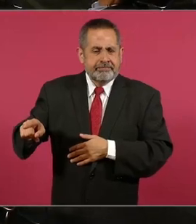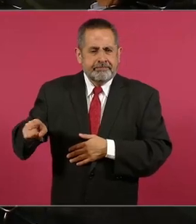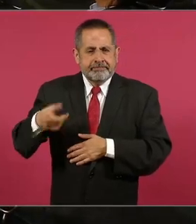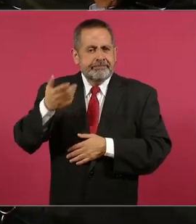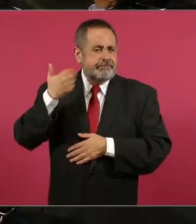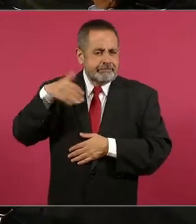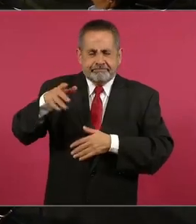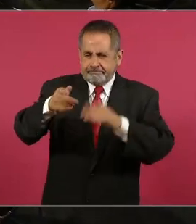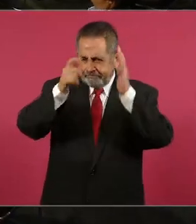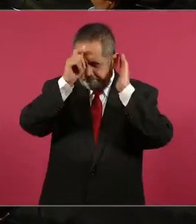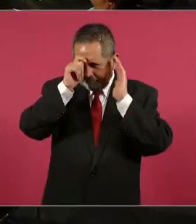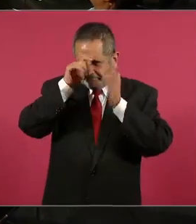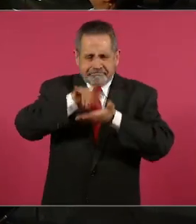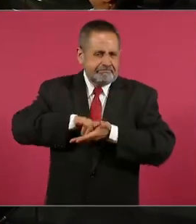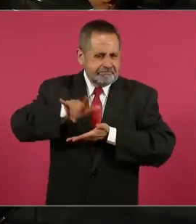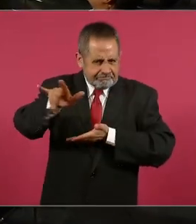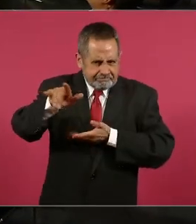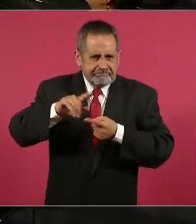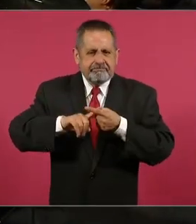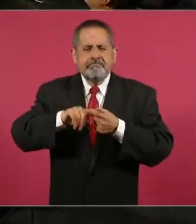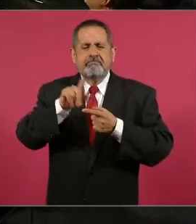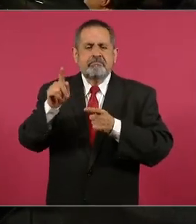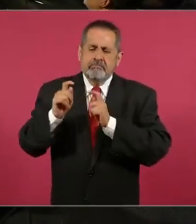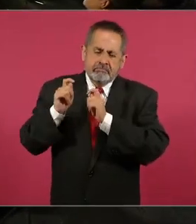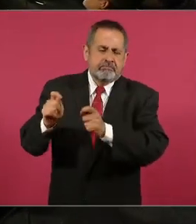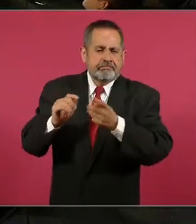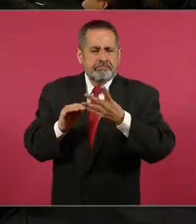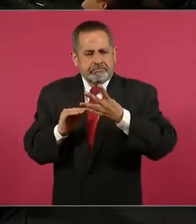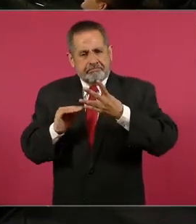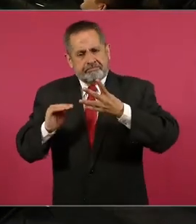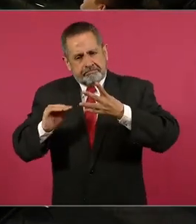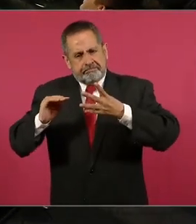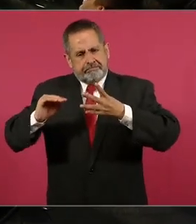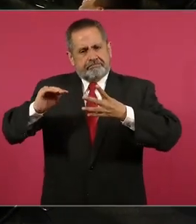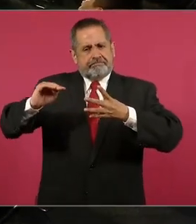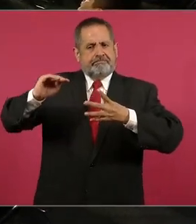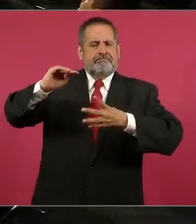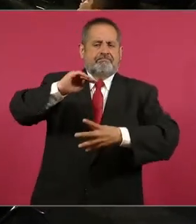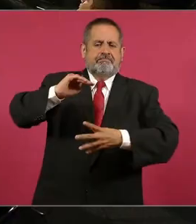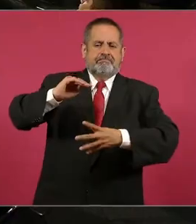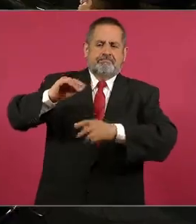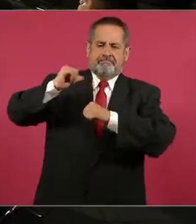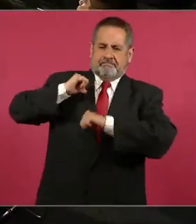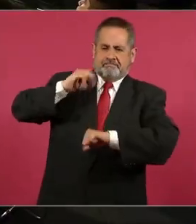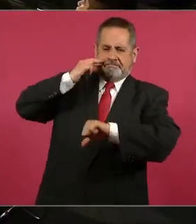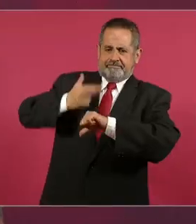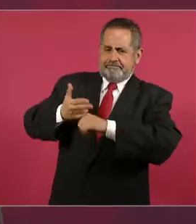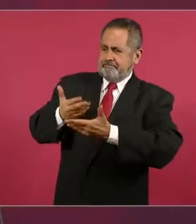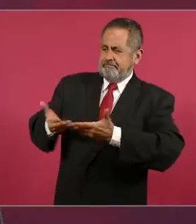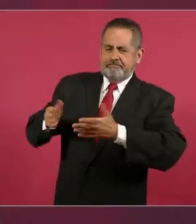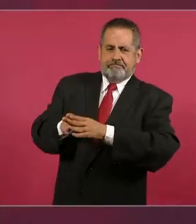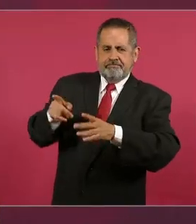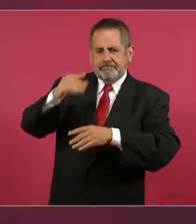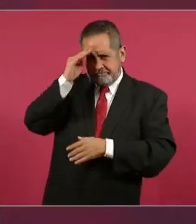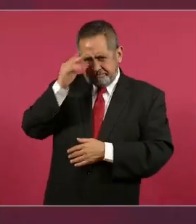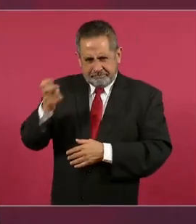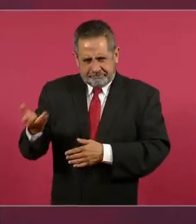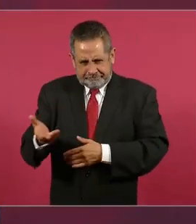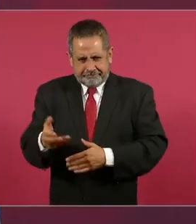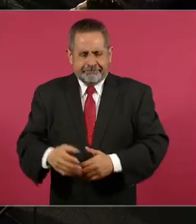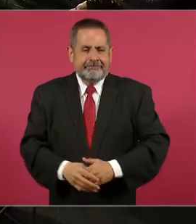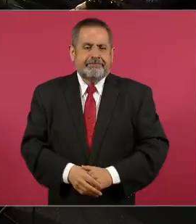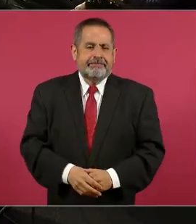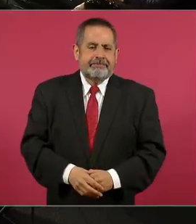piloto y qué cargo desempeñó y ahora cuál es su responsabilidad y qué piensa de esto.